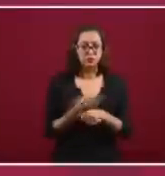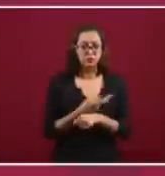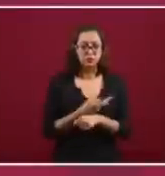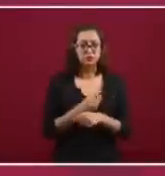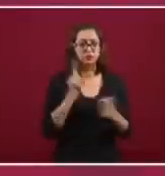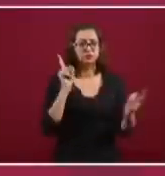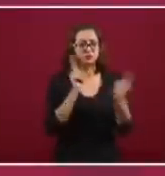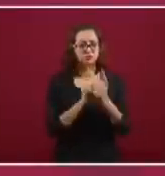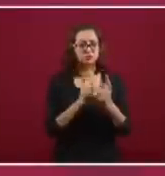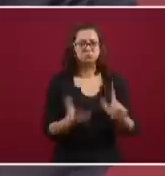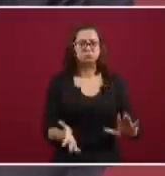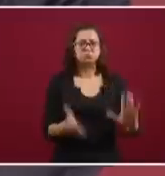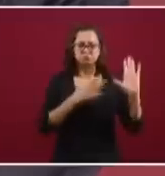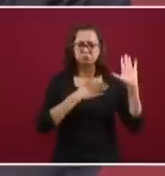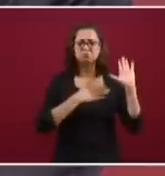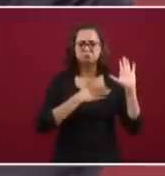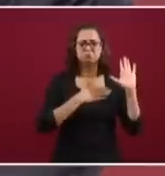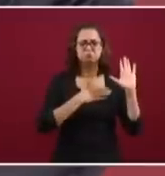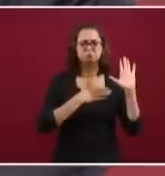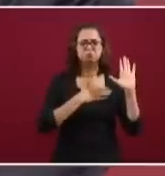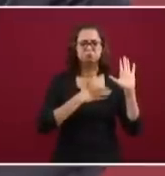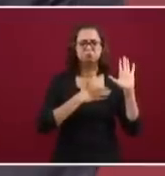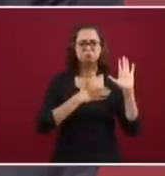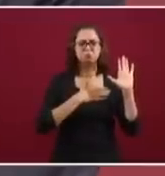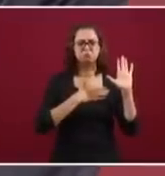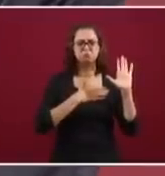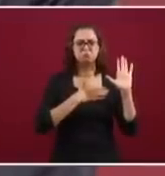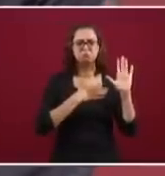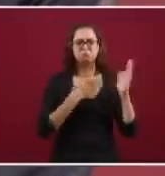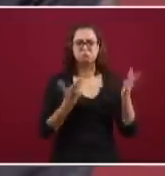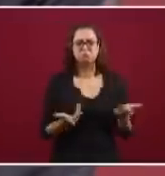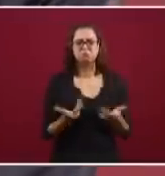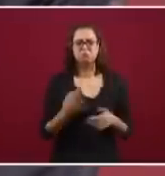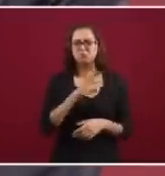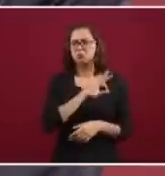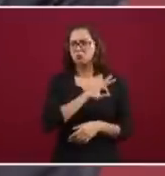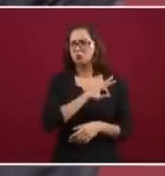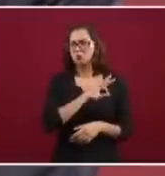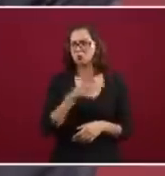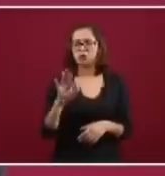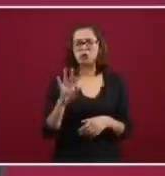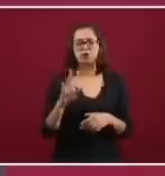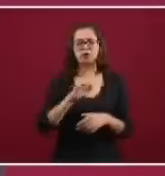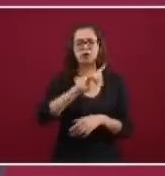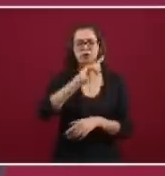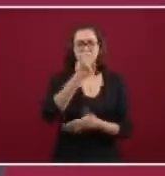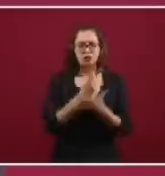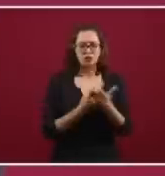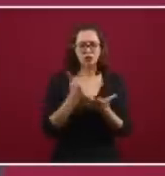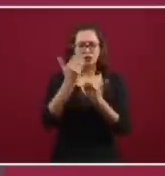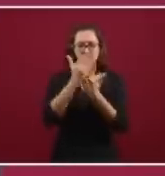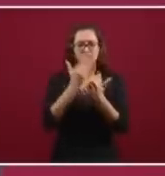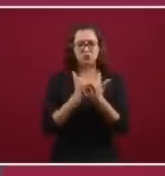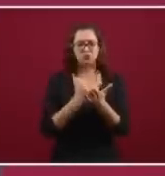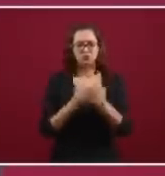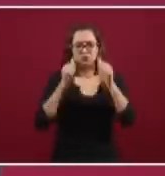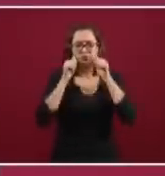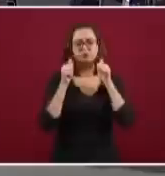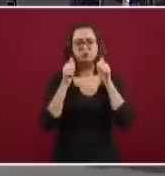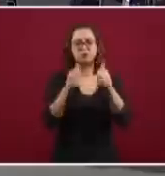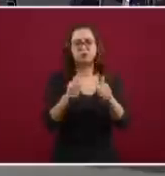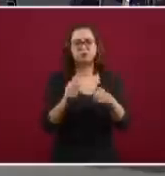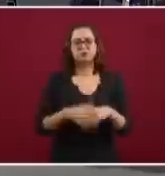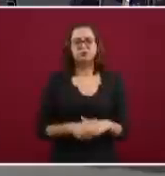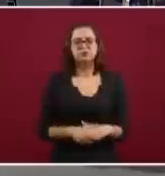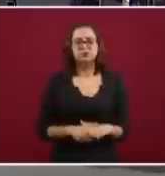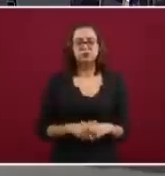y el compromiso de aplicar un programa en esta materia. Y